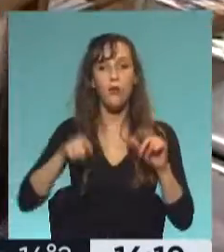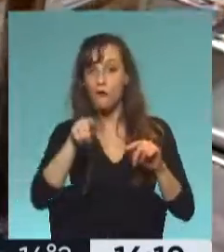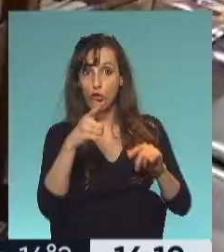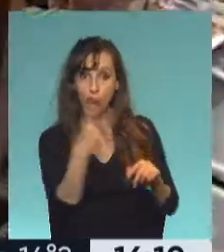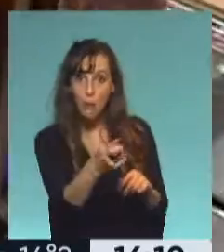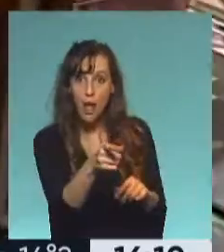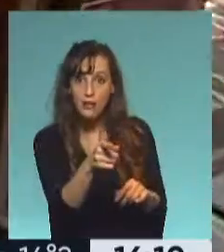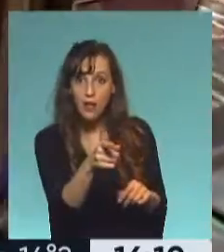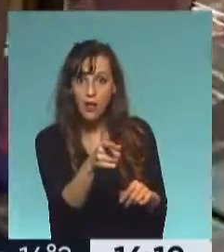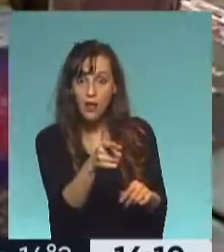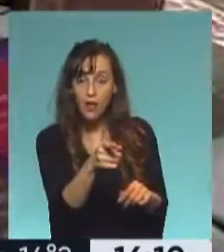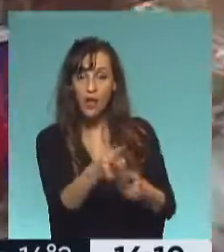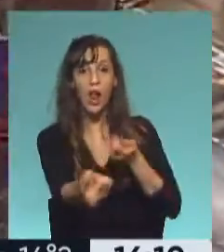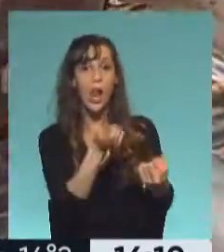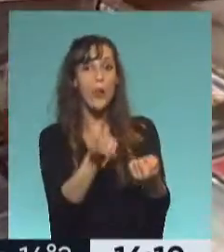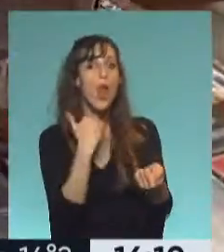en el remate? Te decía.